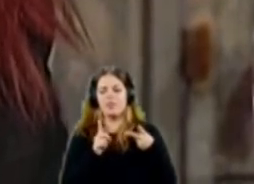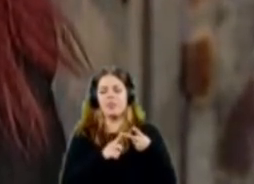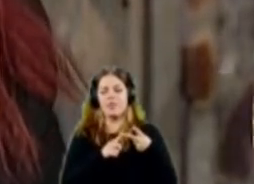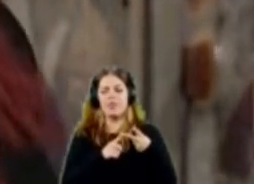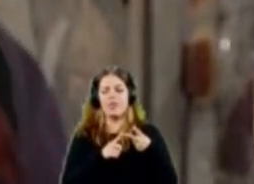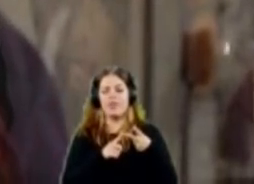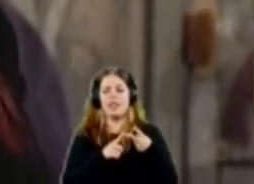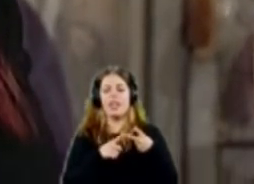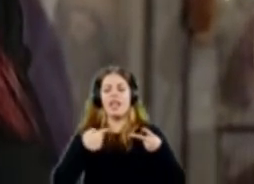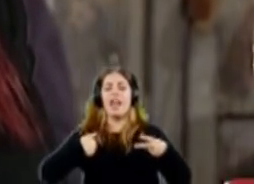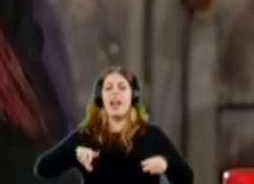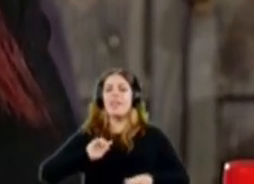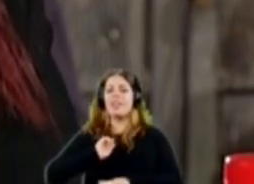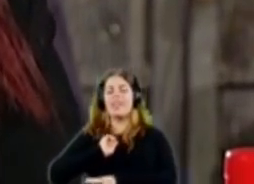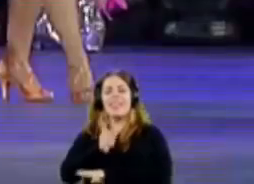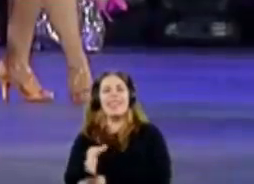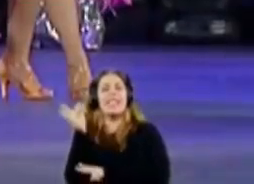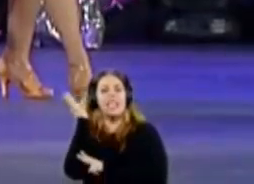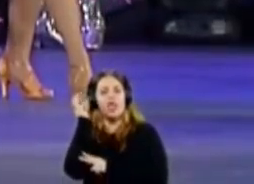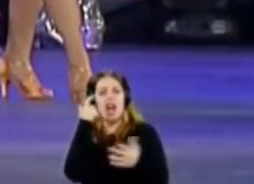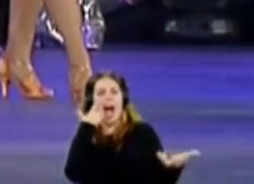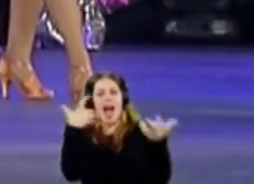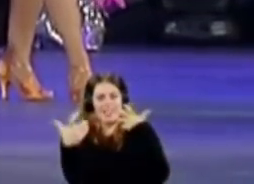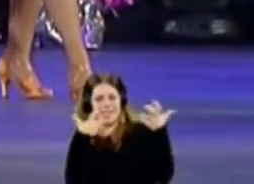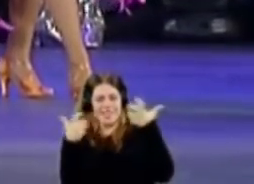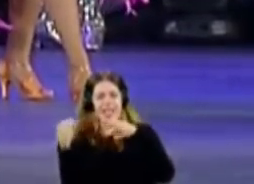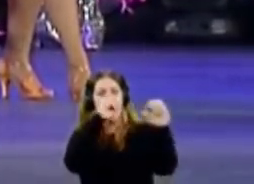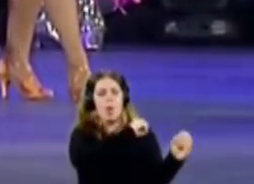Directora además artística de la Murga Las Tramposas.